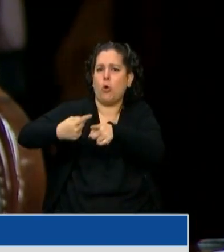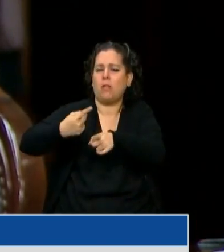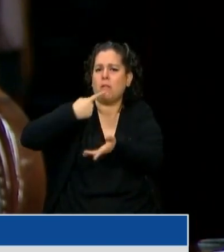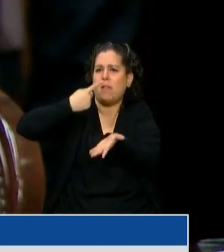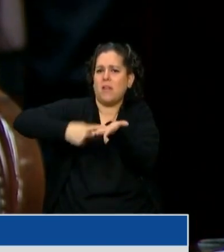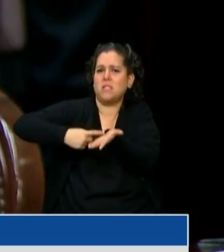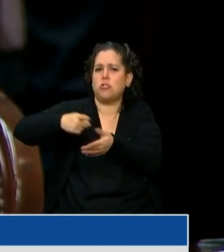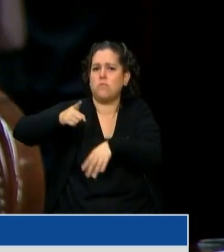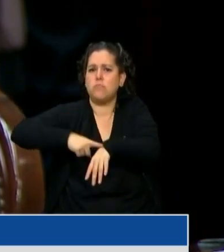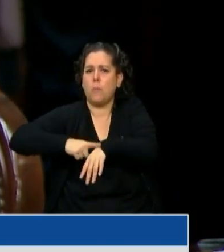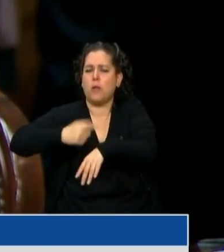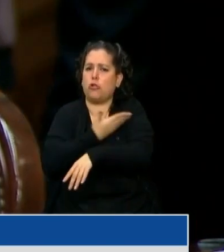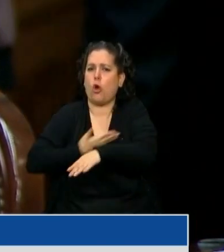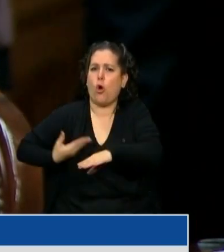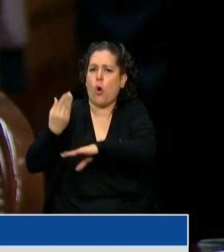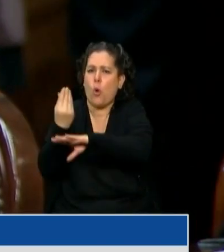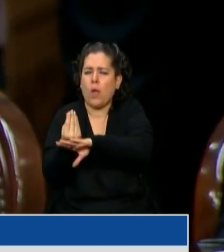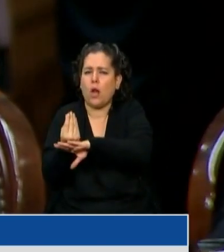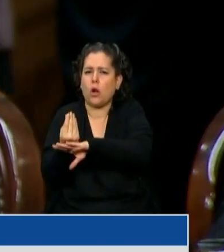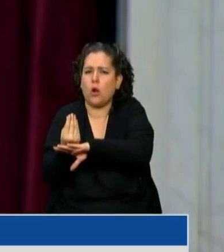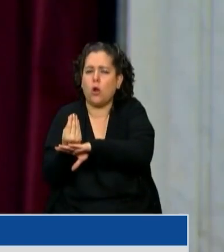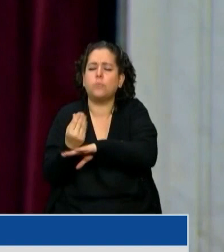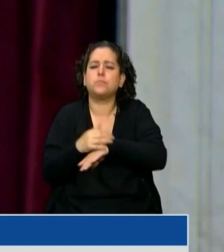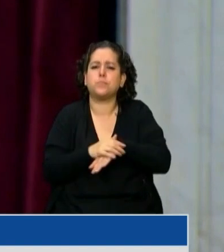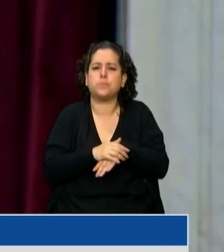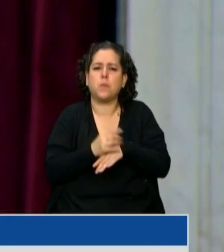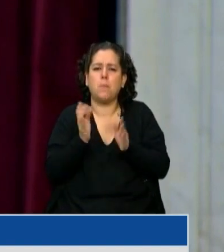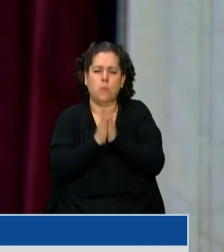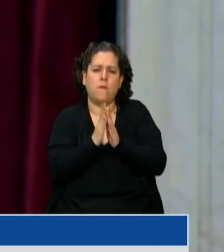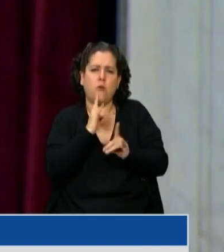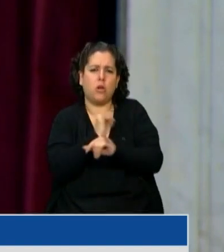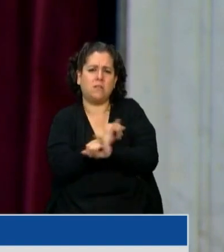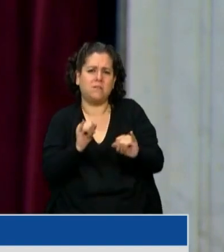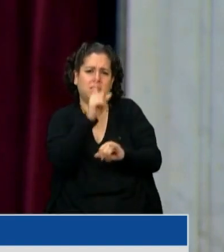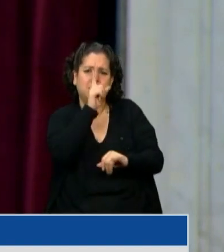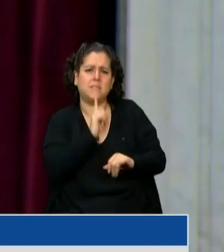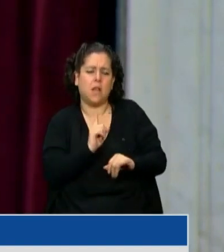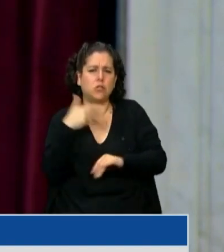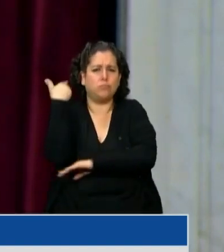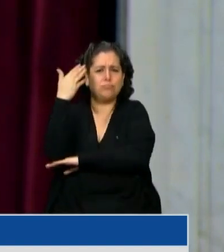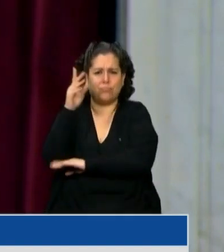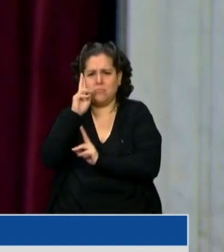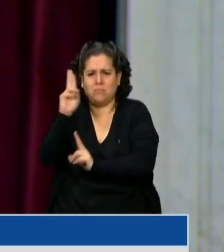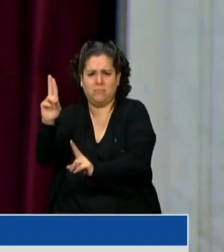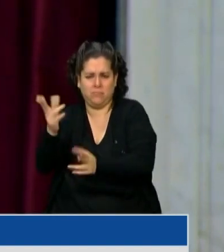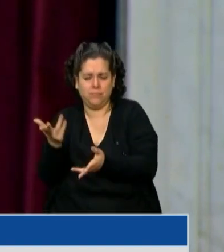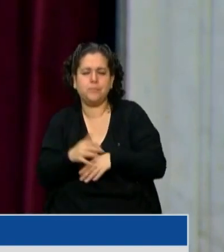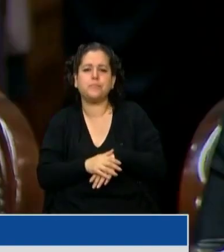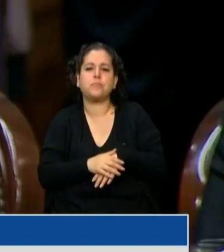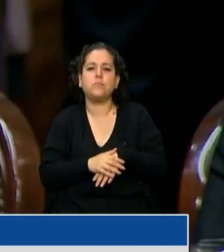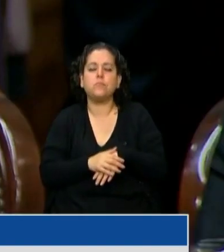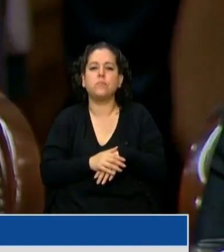económicas de coyuntura de los distintos gobiernos. ¿Puedo pedir silencio y que escuchemos a la diputada que está haciendo uso de la palabra? Y